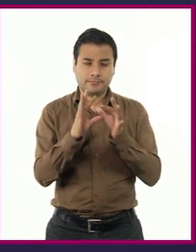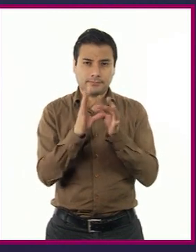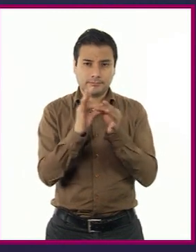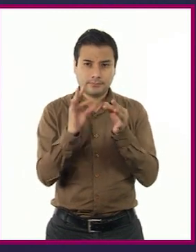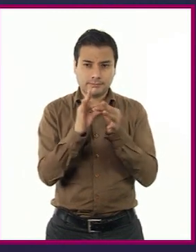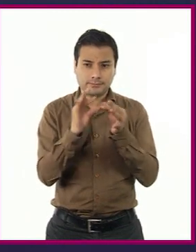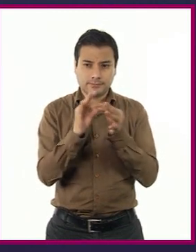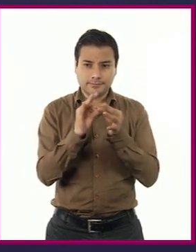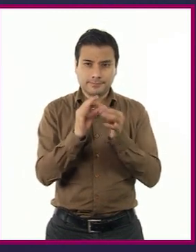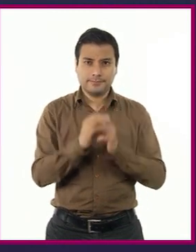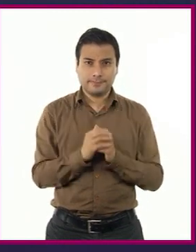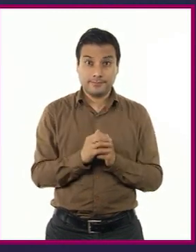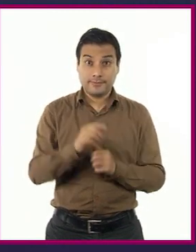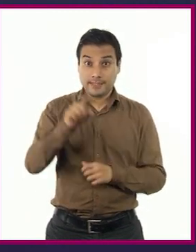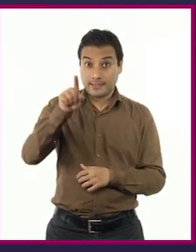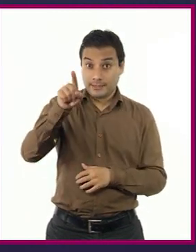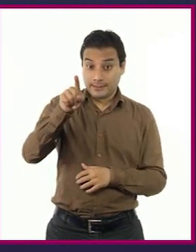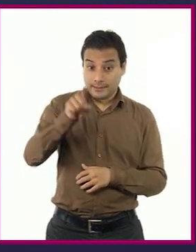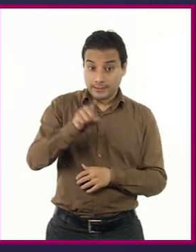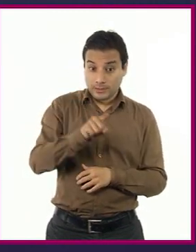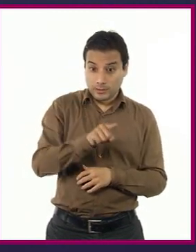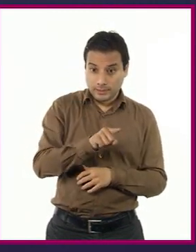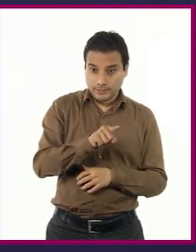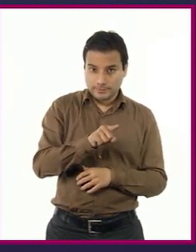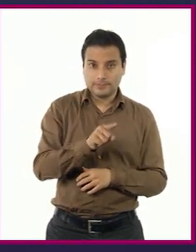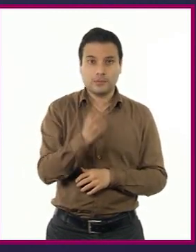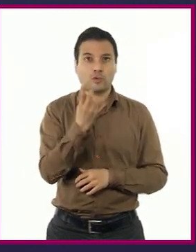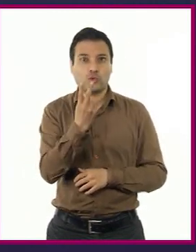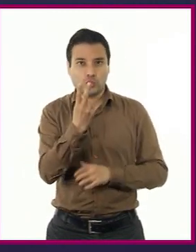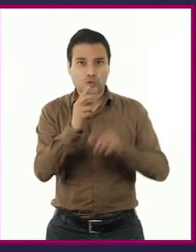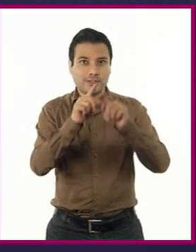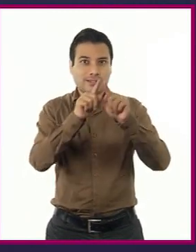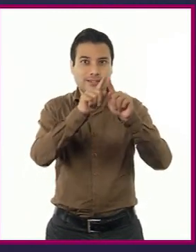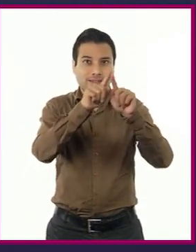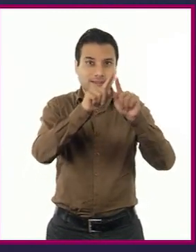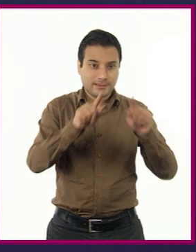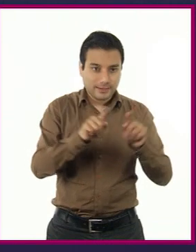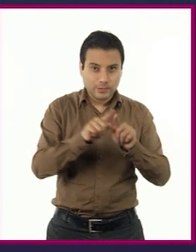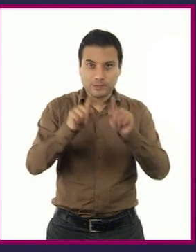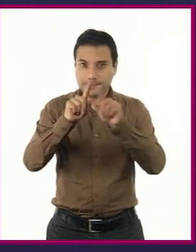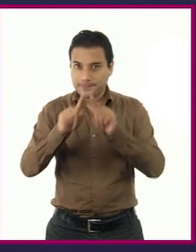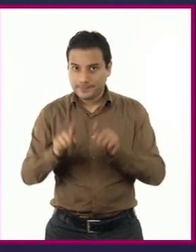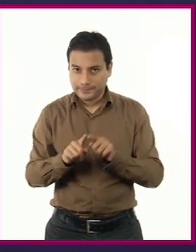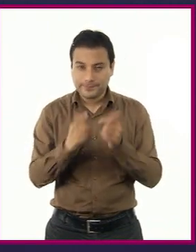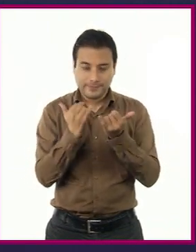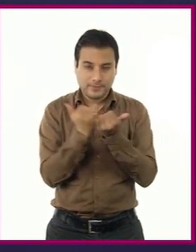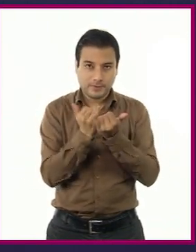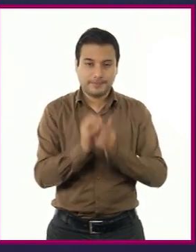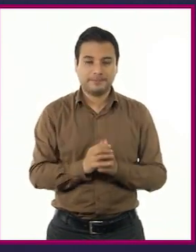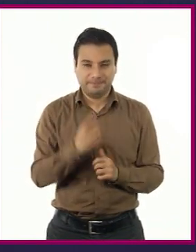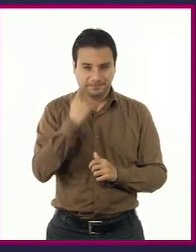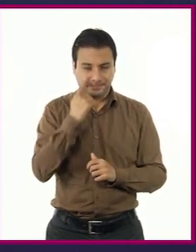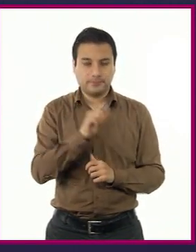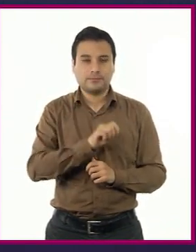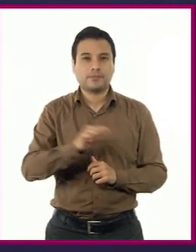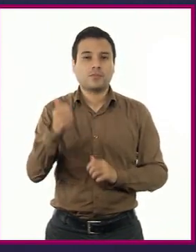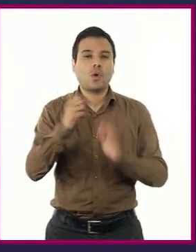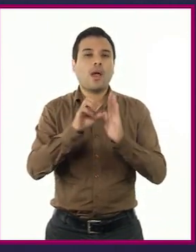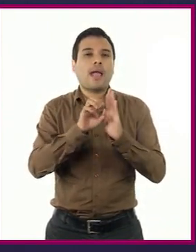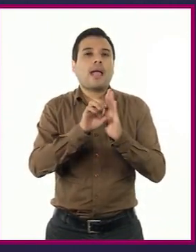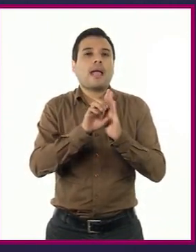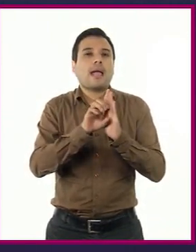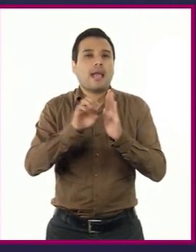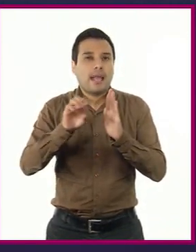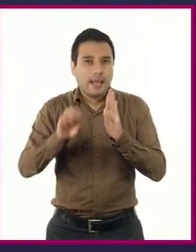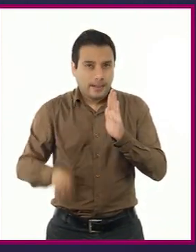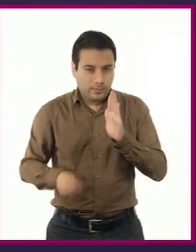la diagonal divide al paralelogramo en dos triángulos congruentes. Vayamos a otra situación, la cual nos